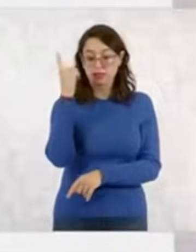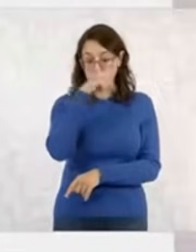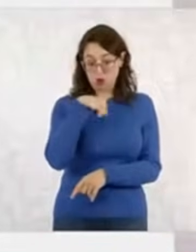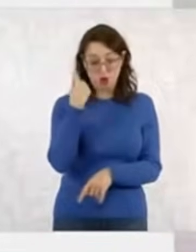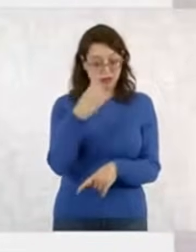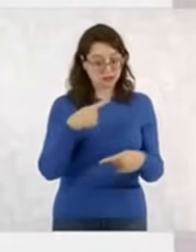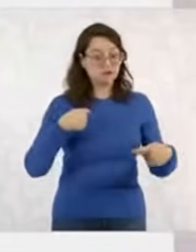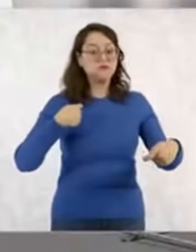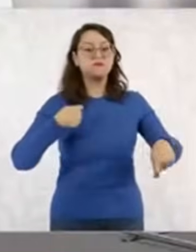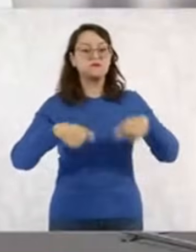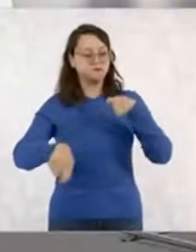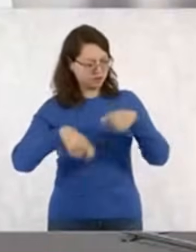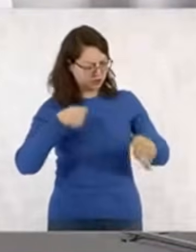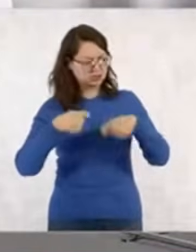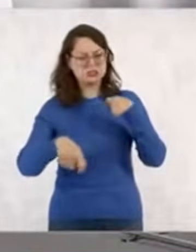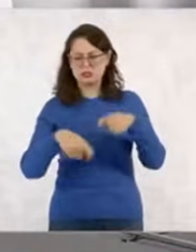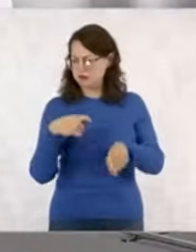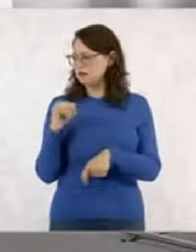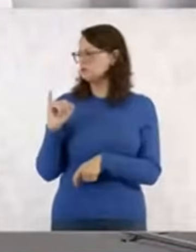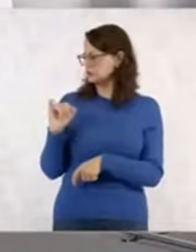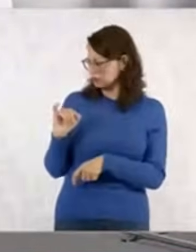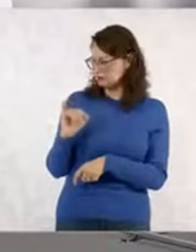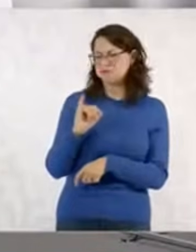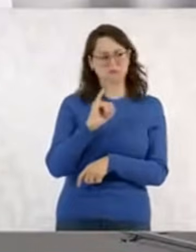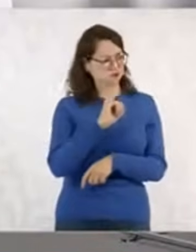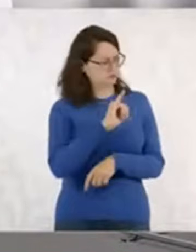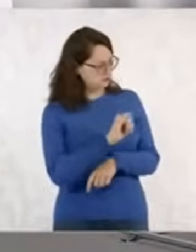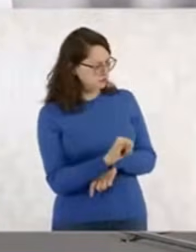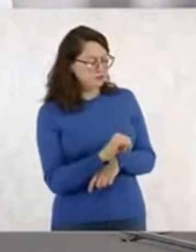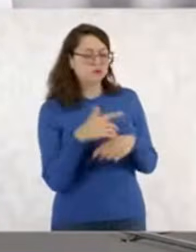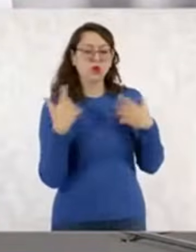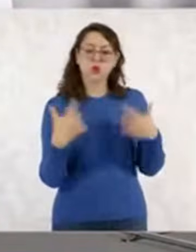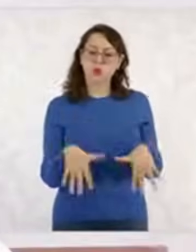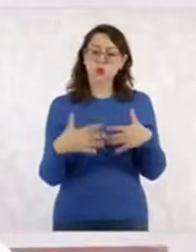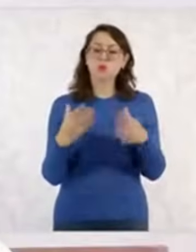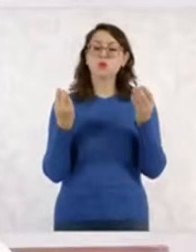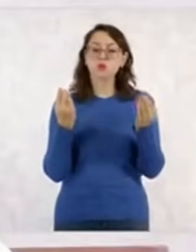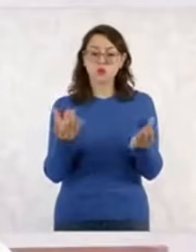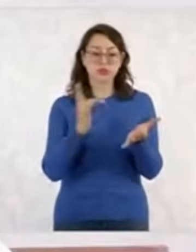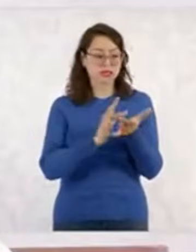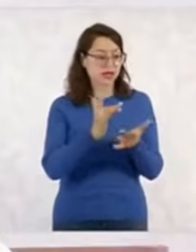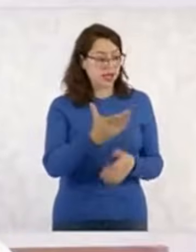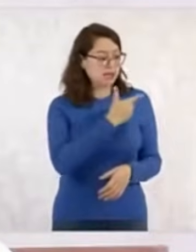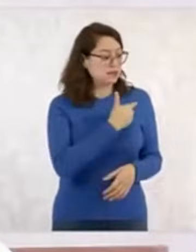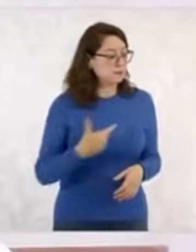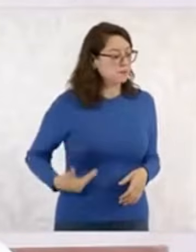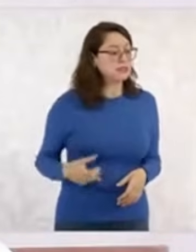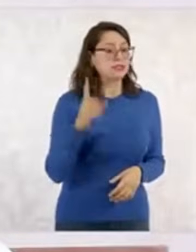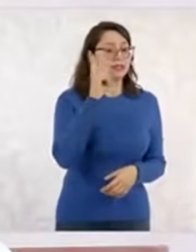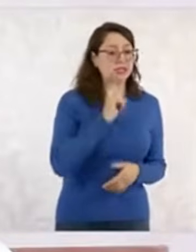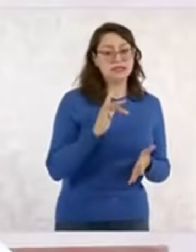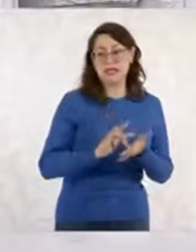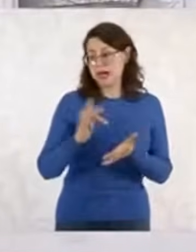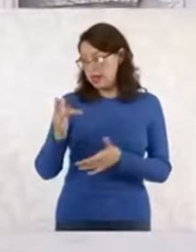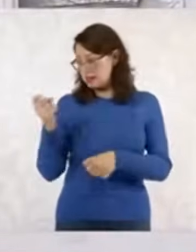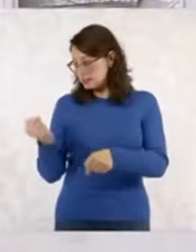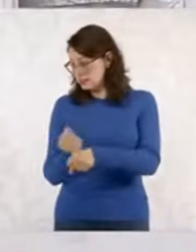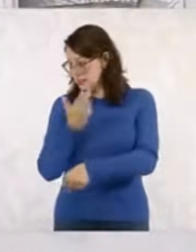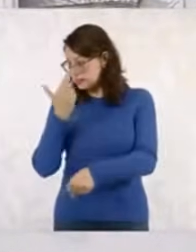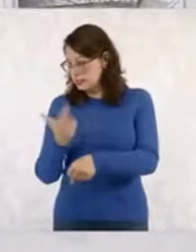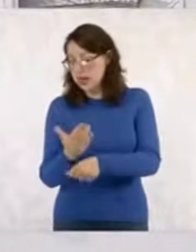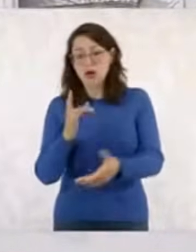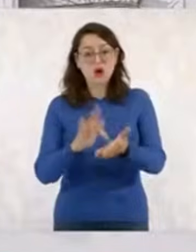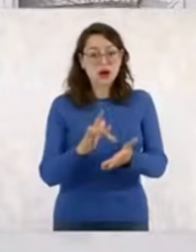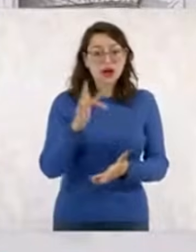gracias, señora Presidenta, muchas gracias, secretario del Trabajo, a las y los trabajadores, a los organismos empresariales que pudimos llegar a estos buenos acuerdos